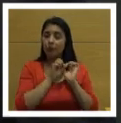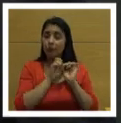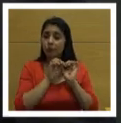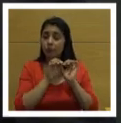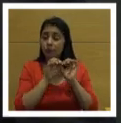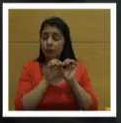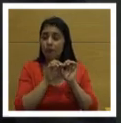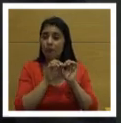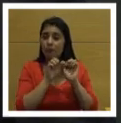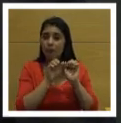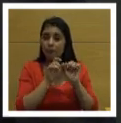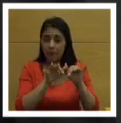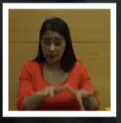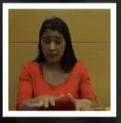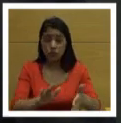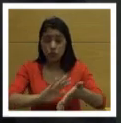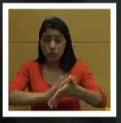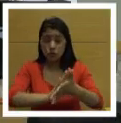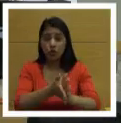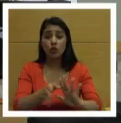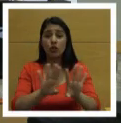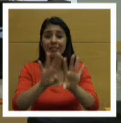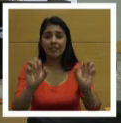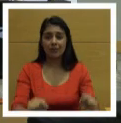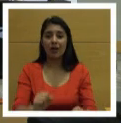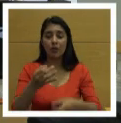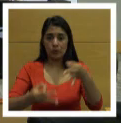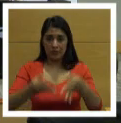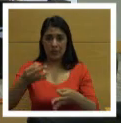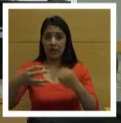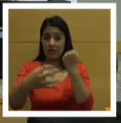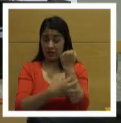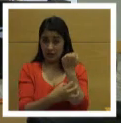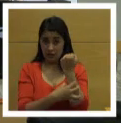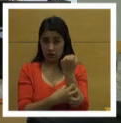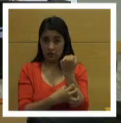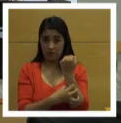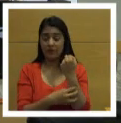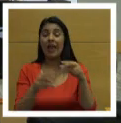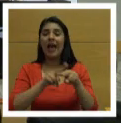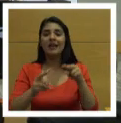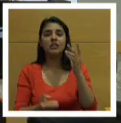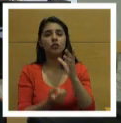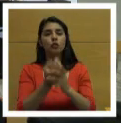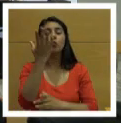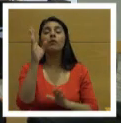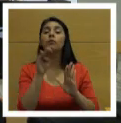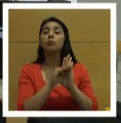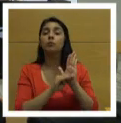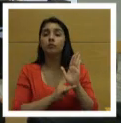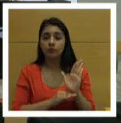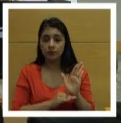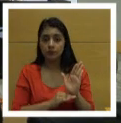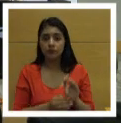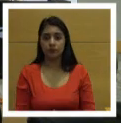el conjunto de los sistemas judiciales de la región, generando nuevos criterios y miradas